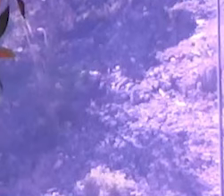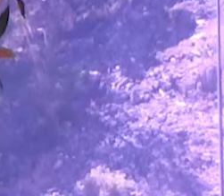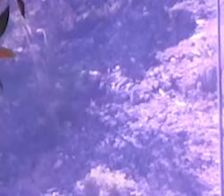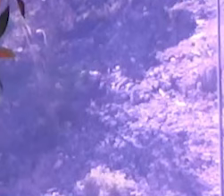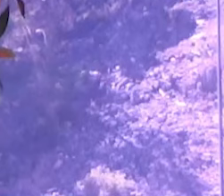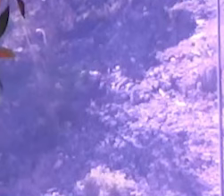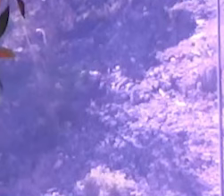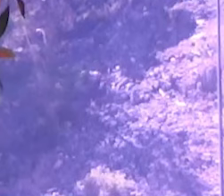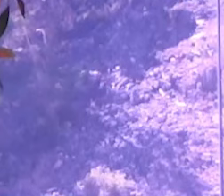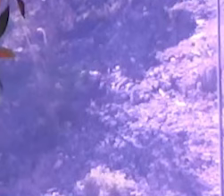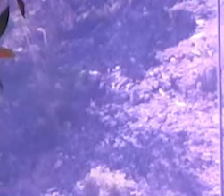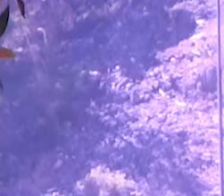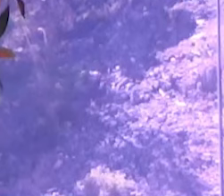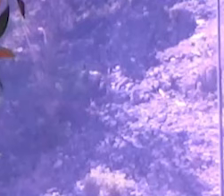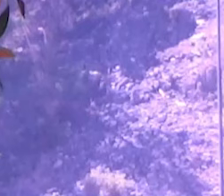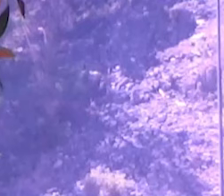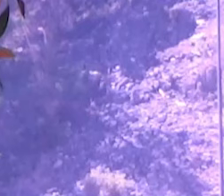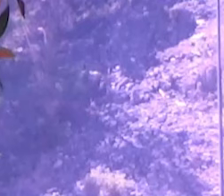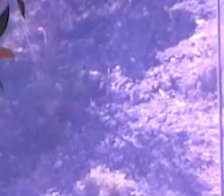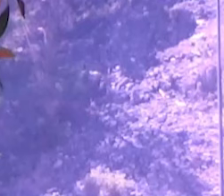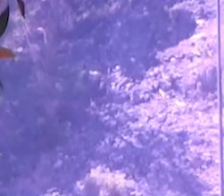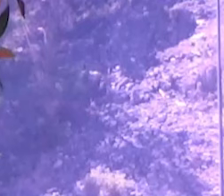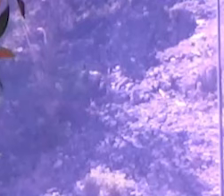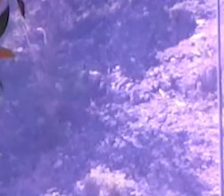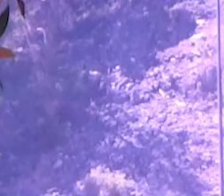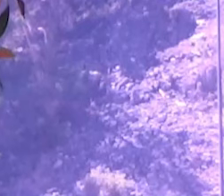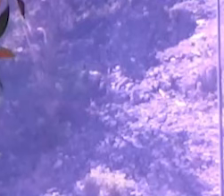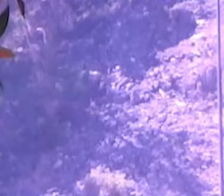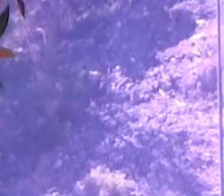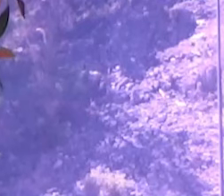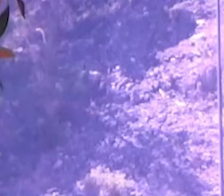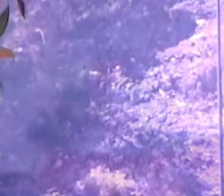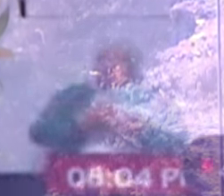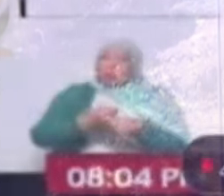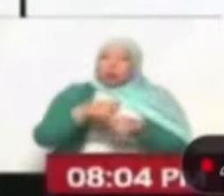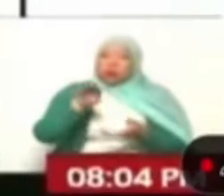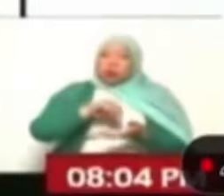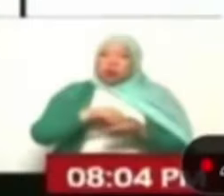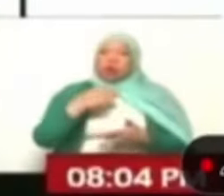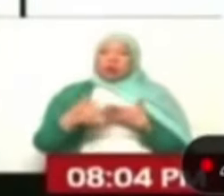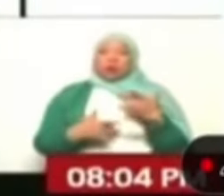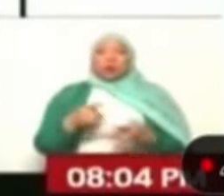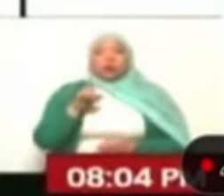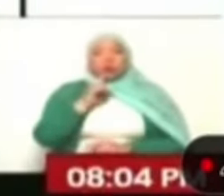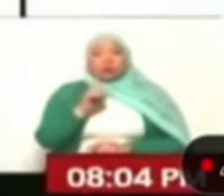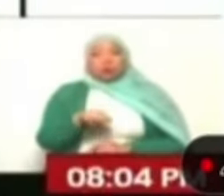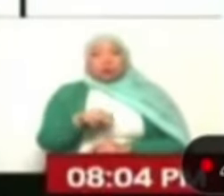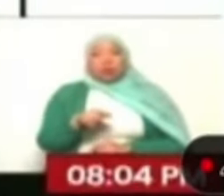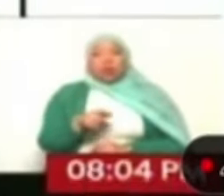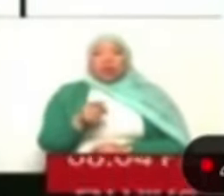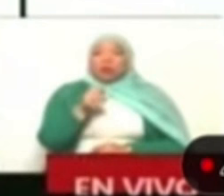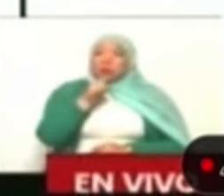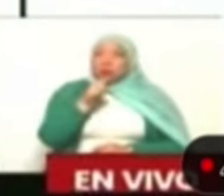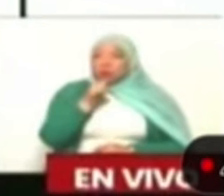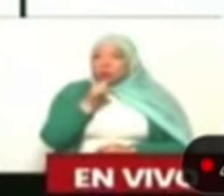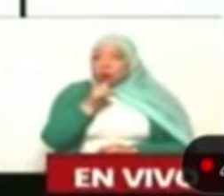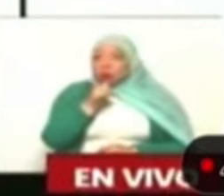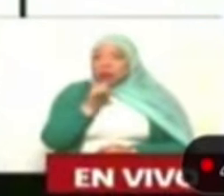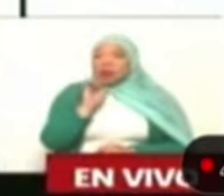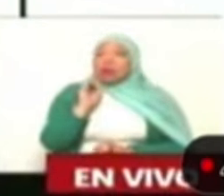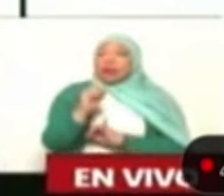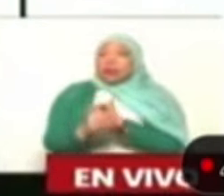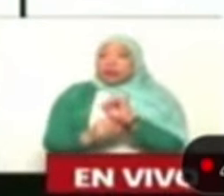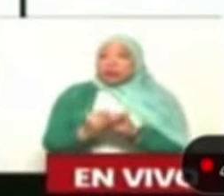contexto para hablar de las futuras elecciones. A ver. Yo diciendo en muchas